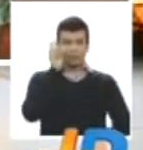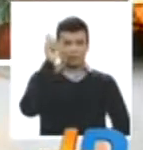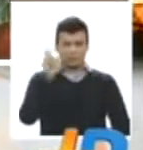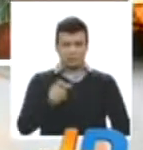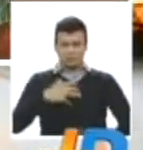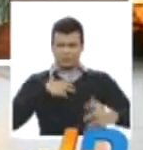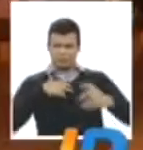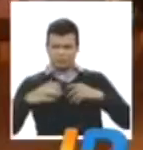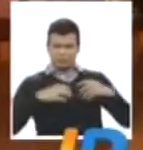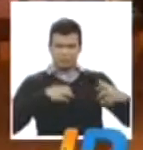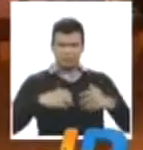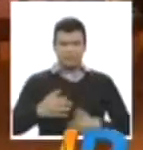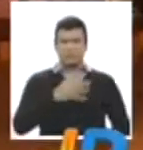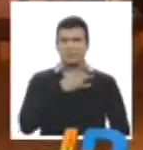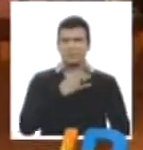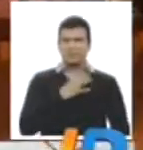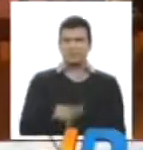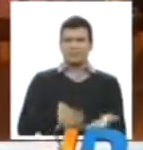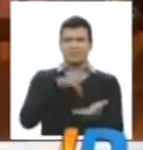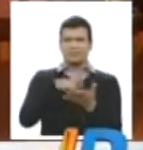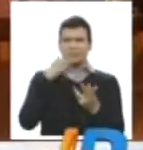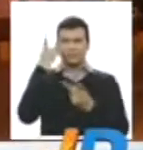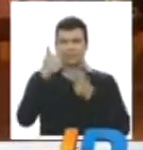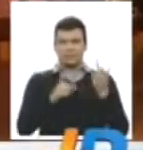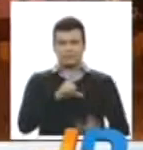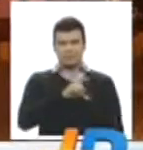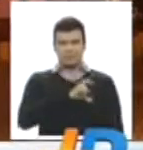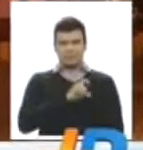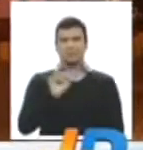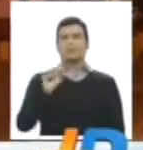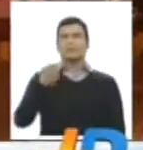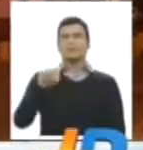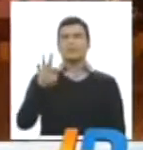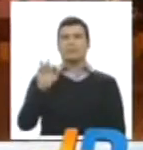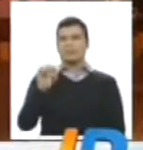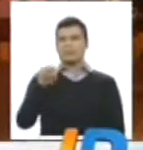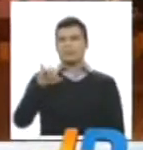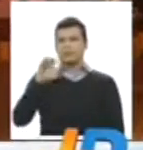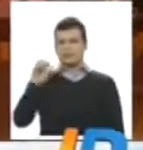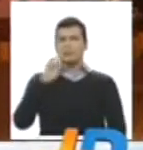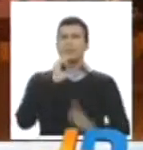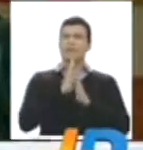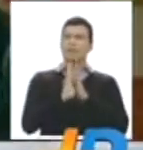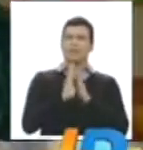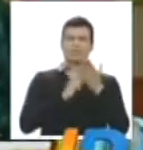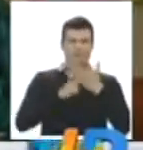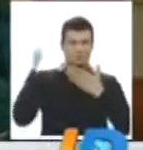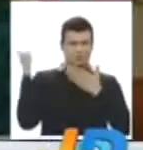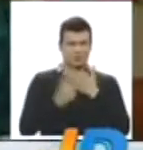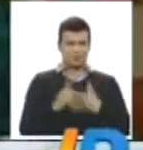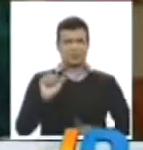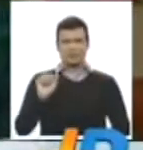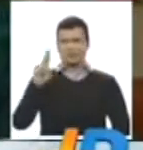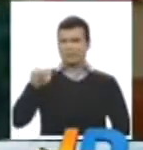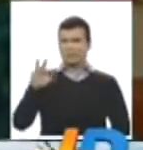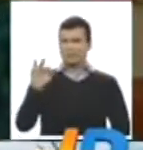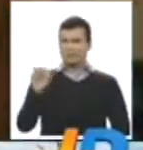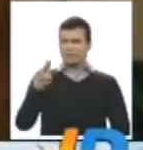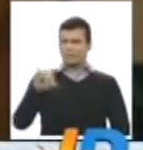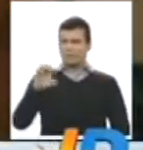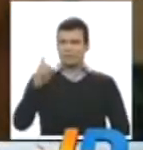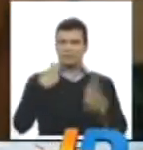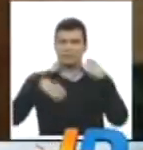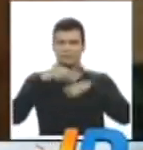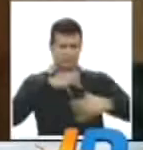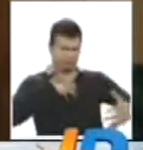humorista Antonio Sanín está de visita por estos días en Cali y nos habló de su carrera artística y sus nuevos proyectos. Antonio Sanín, publicista y actor,